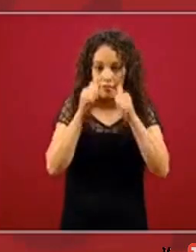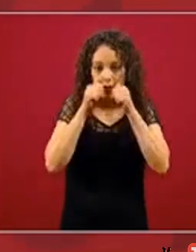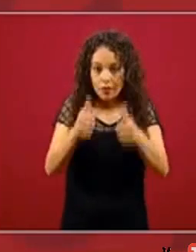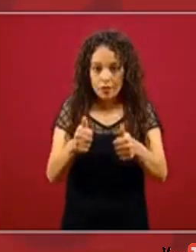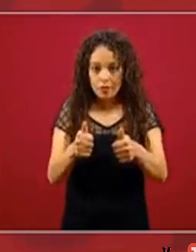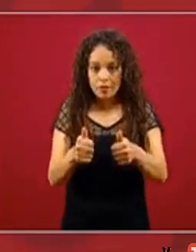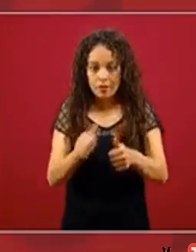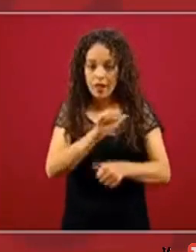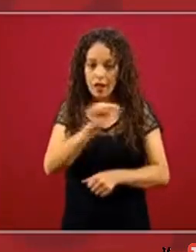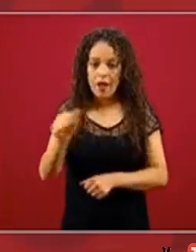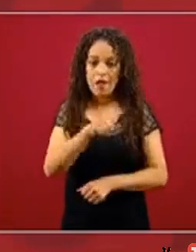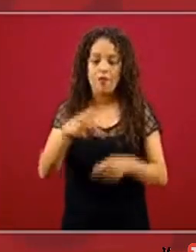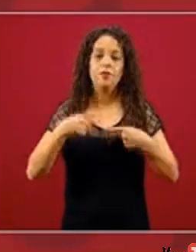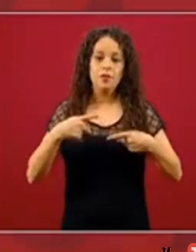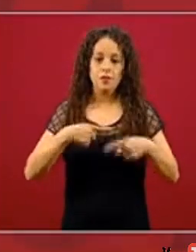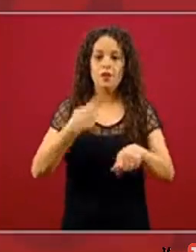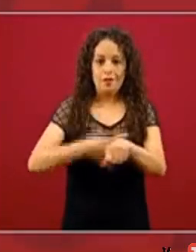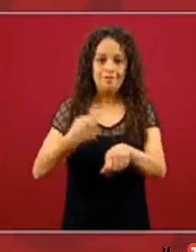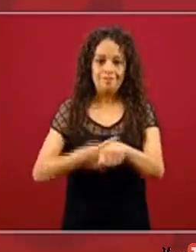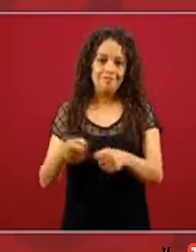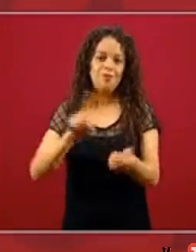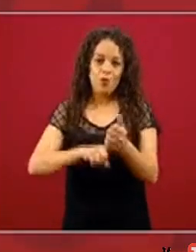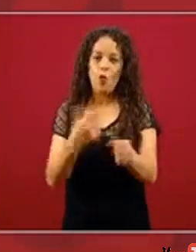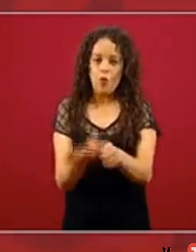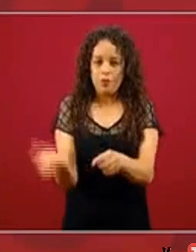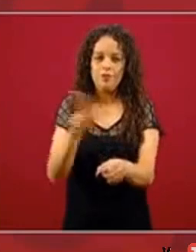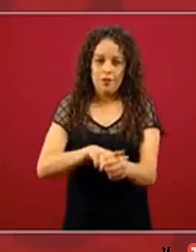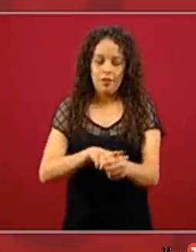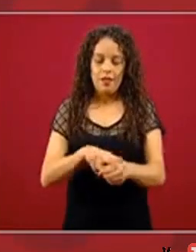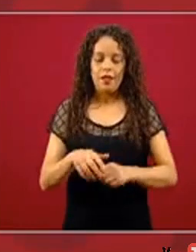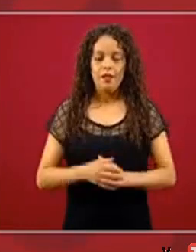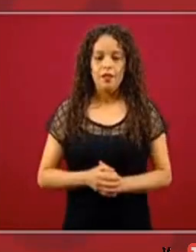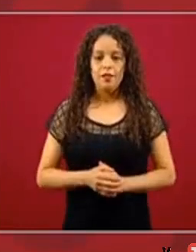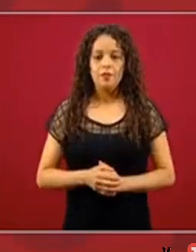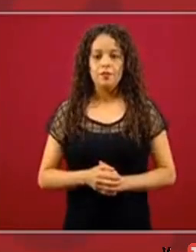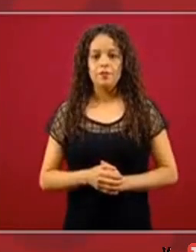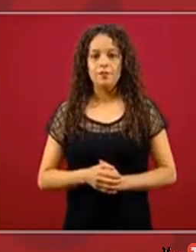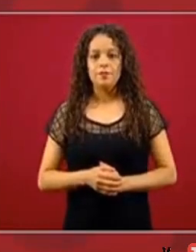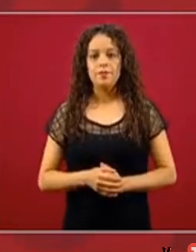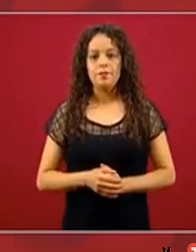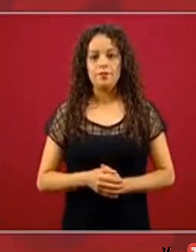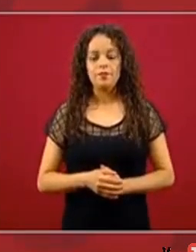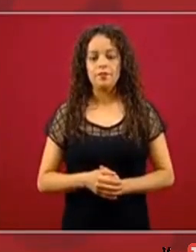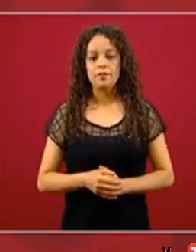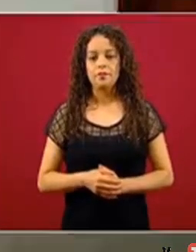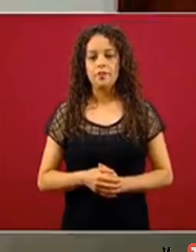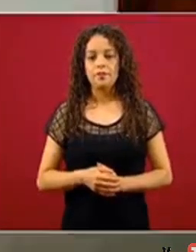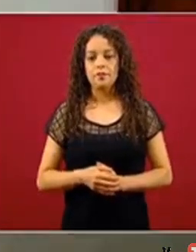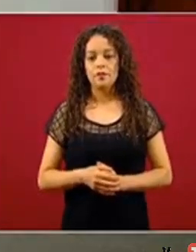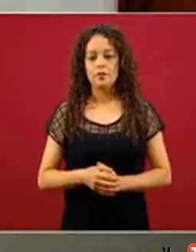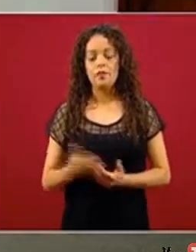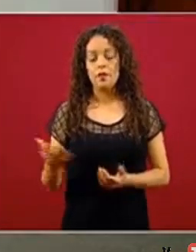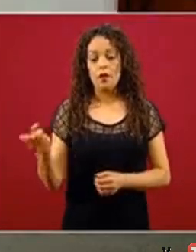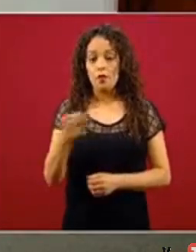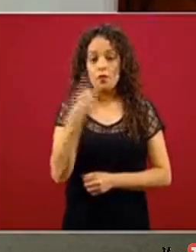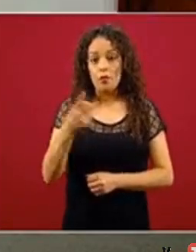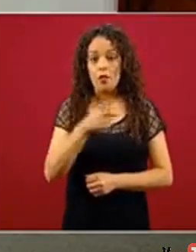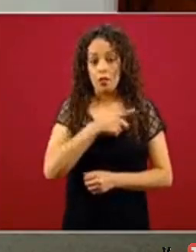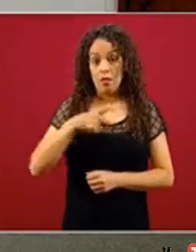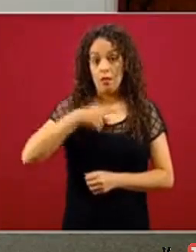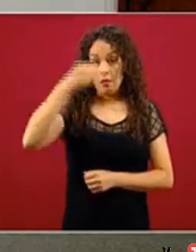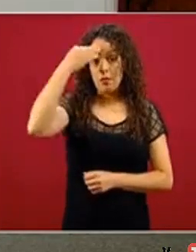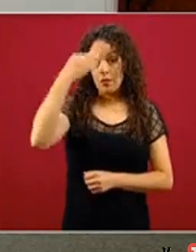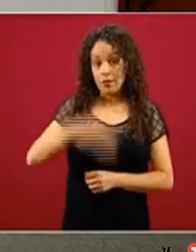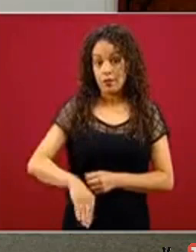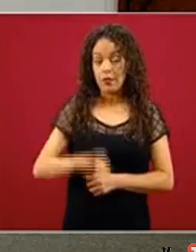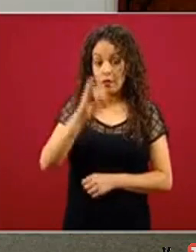salud, tienen siempre que considerarse como con la probabilidad alta de que